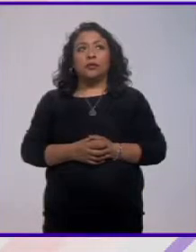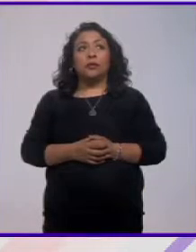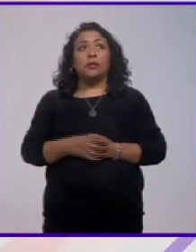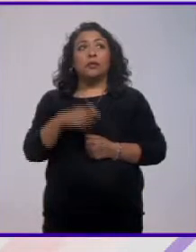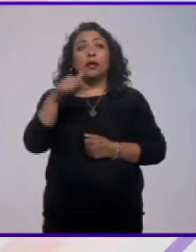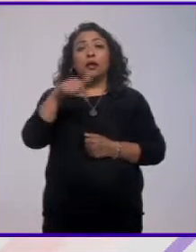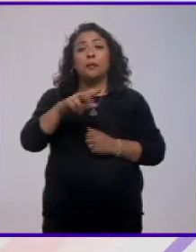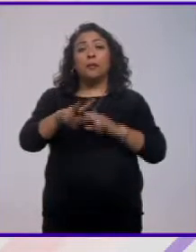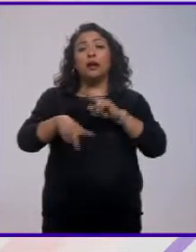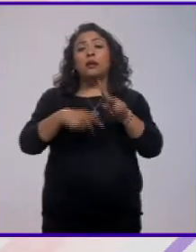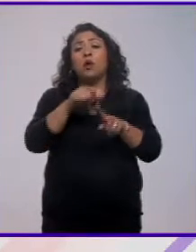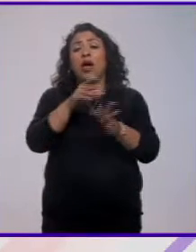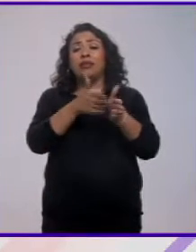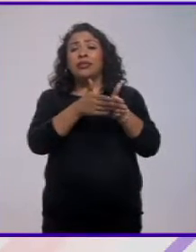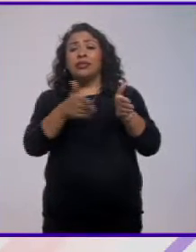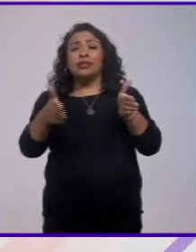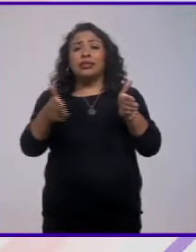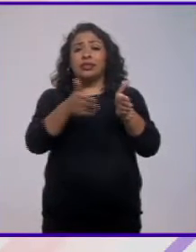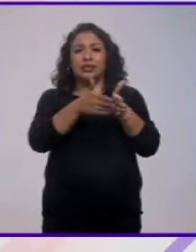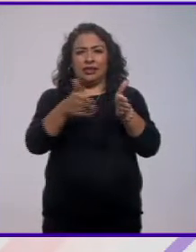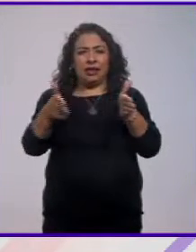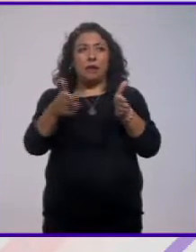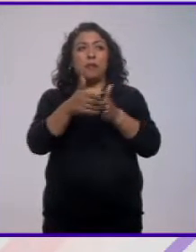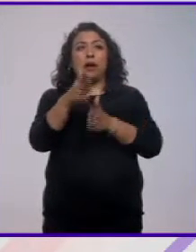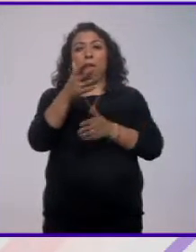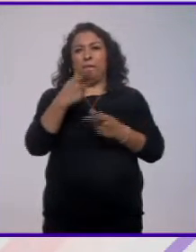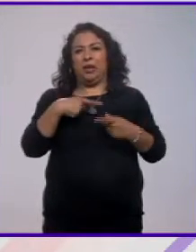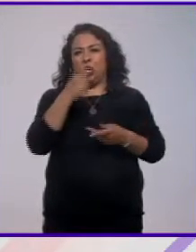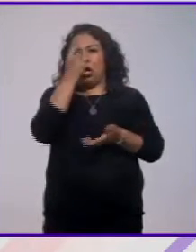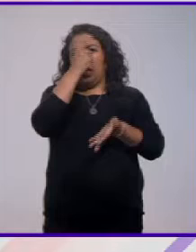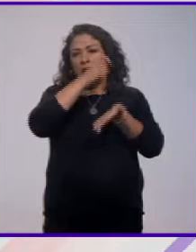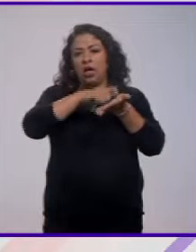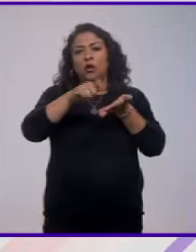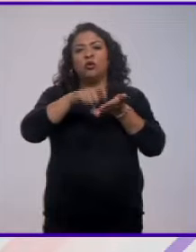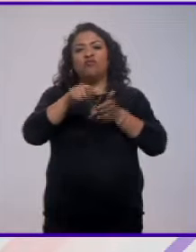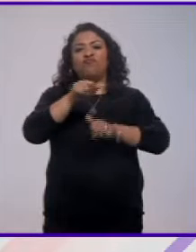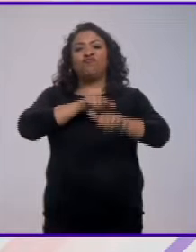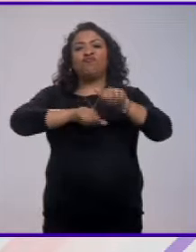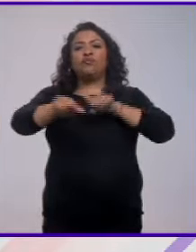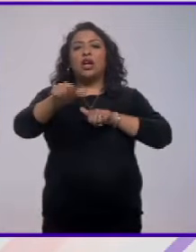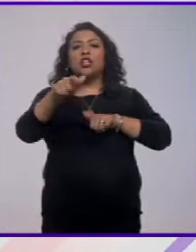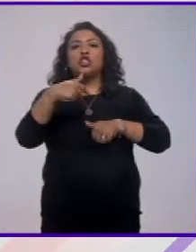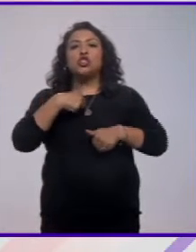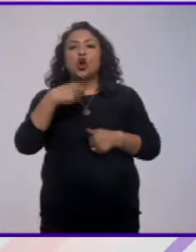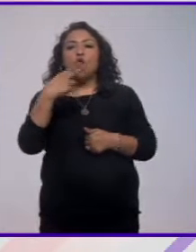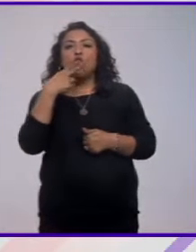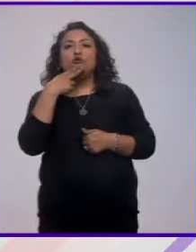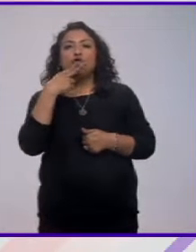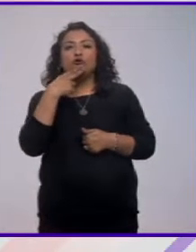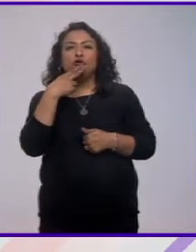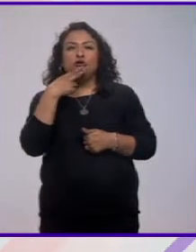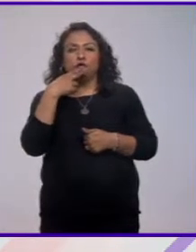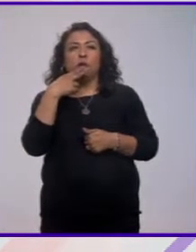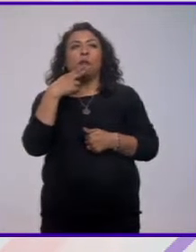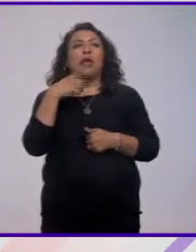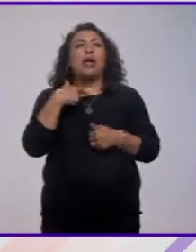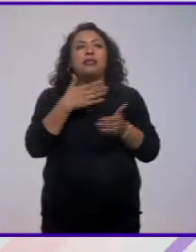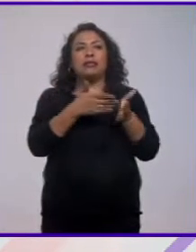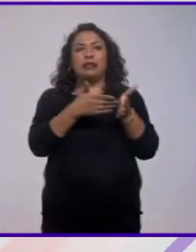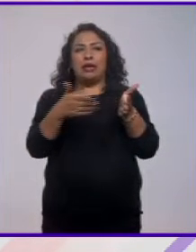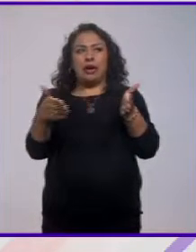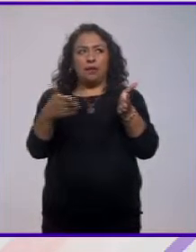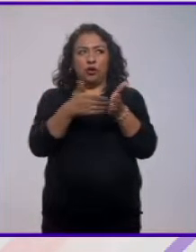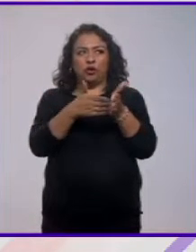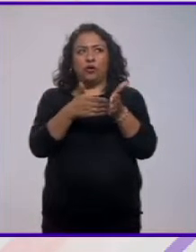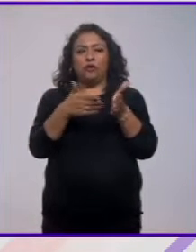Estamos asistiendo a una etapa en la que el autor es suplido por el usuario, ¿no? Es decir, estamos en un periodo en